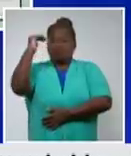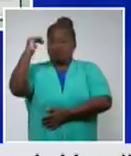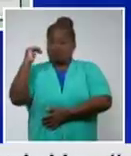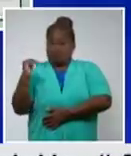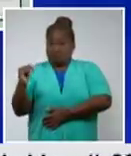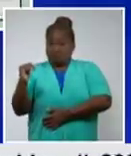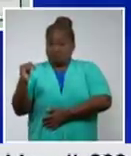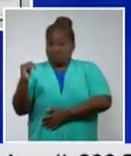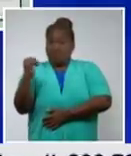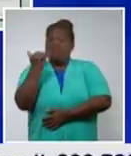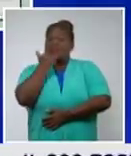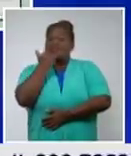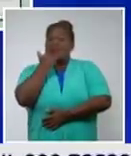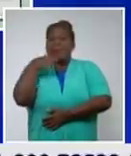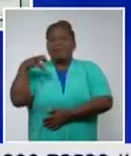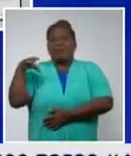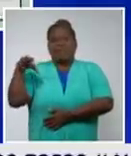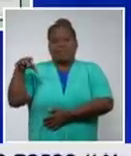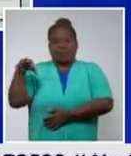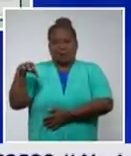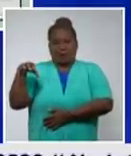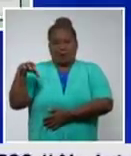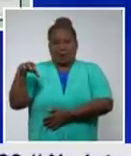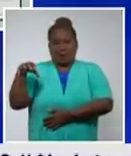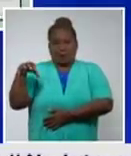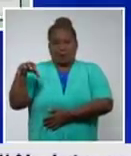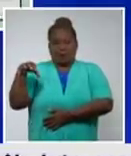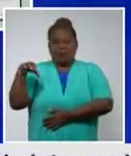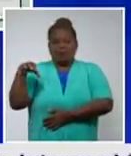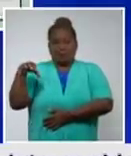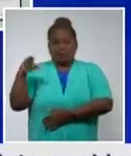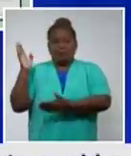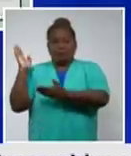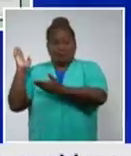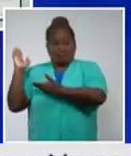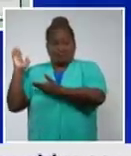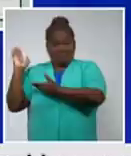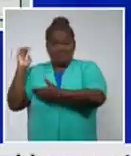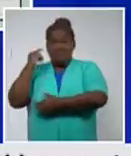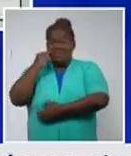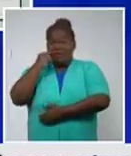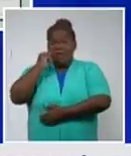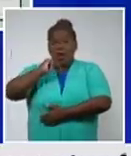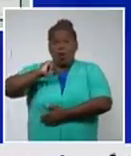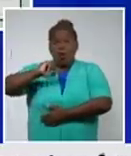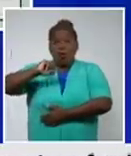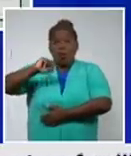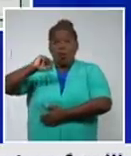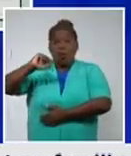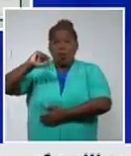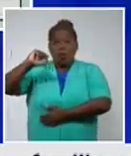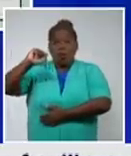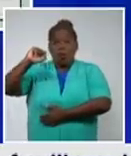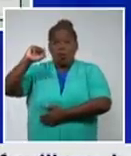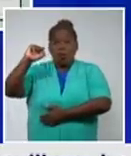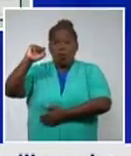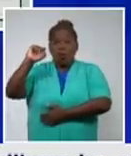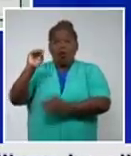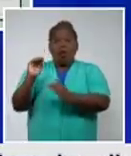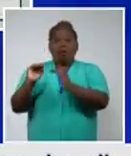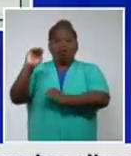en el país Pinar del Río, que también ahí podemos ver en la curva cómo se mantiene el